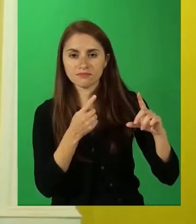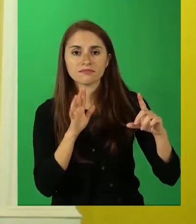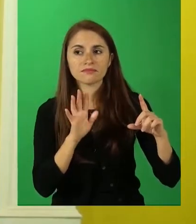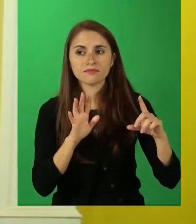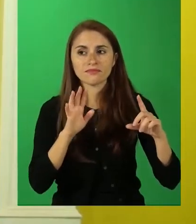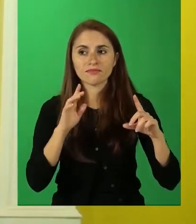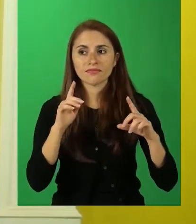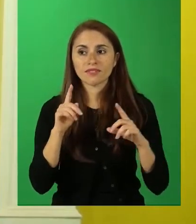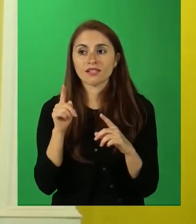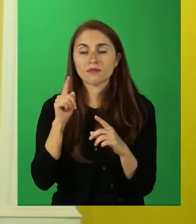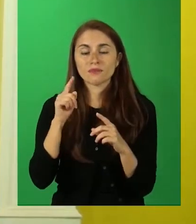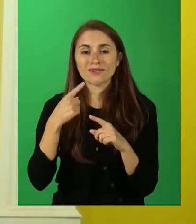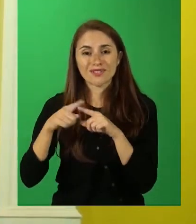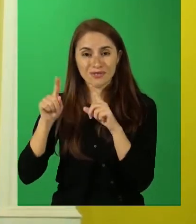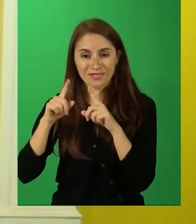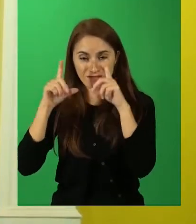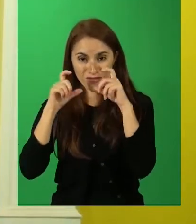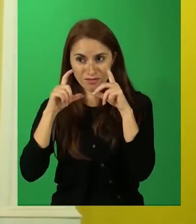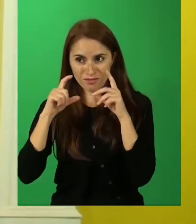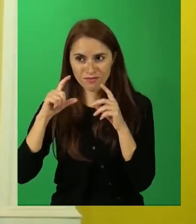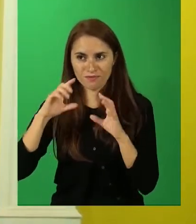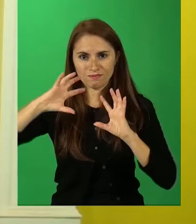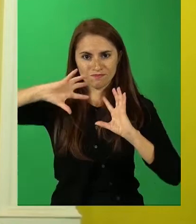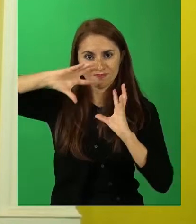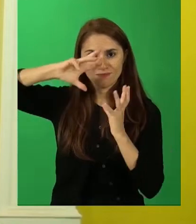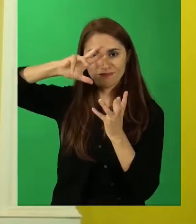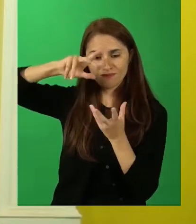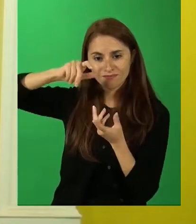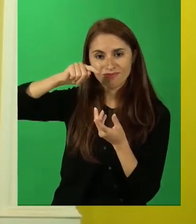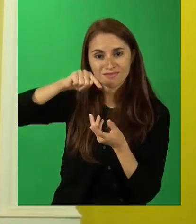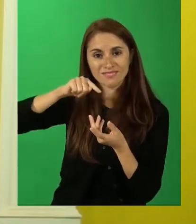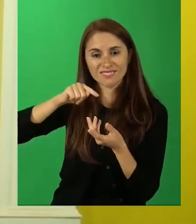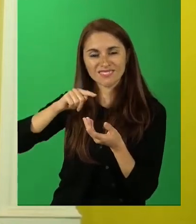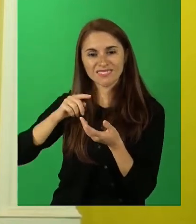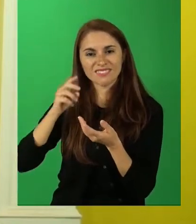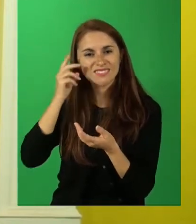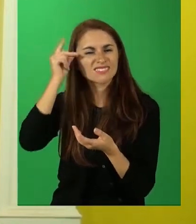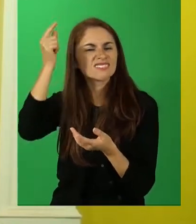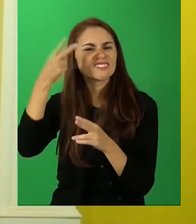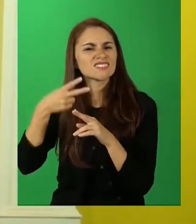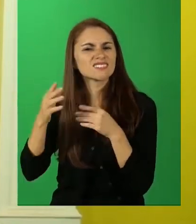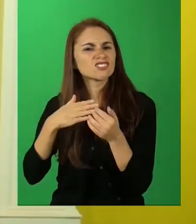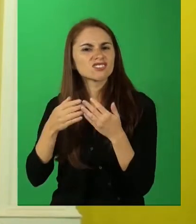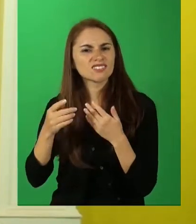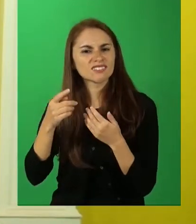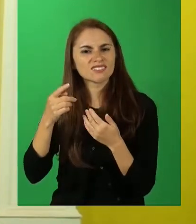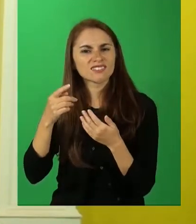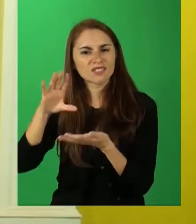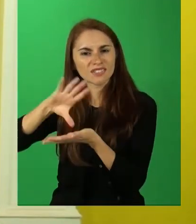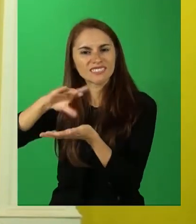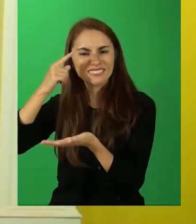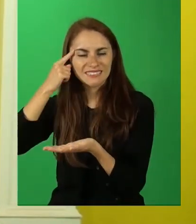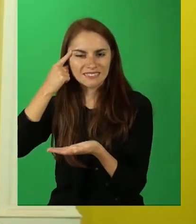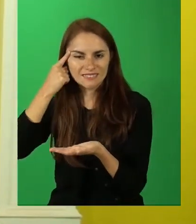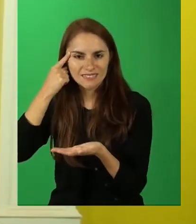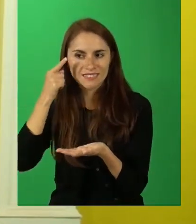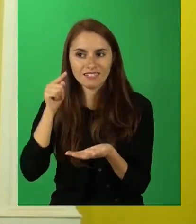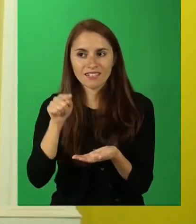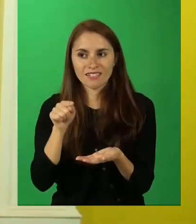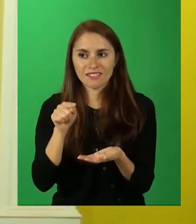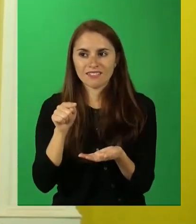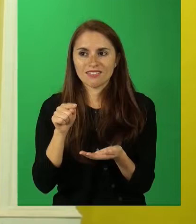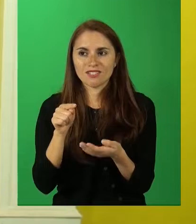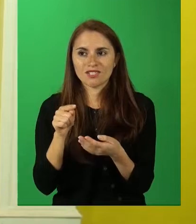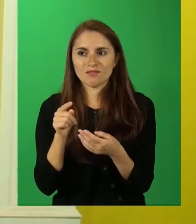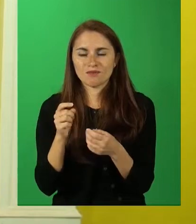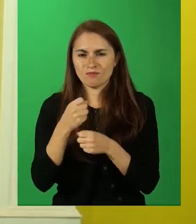Esta esfera fue inventada en China hace bastante tiempo antes que los viajes de